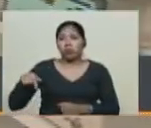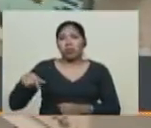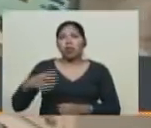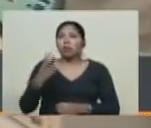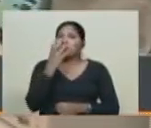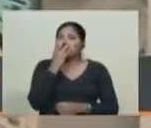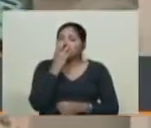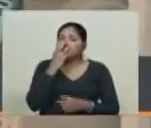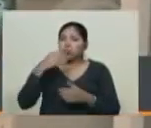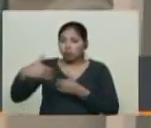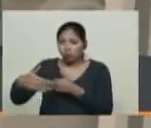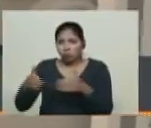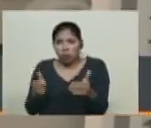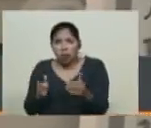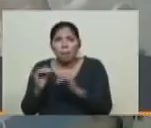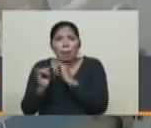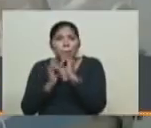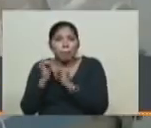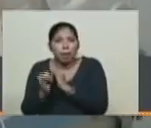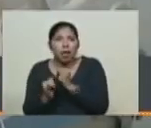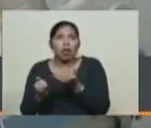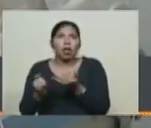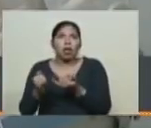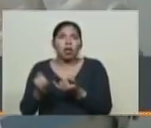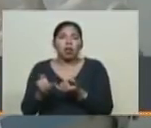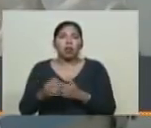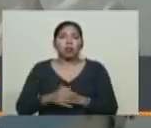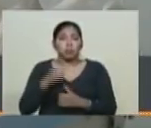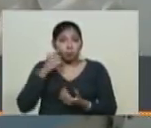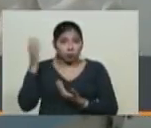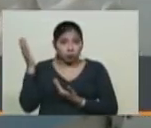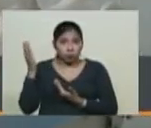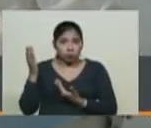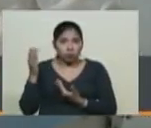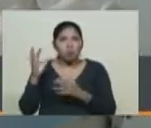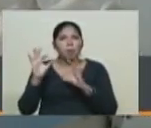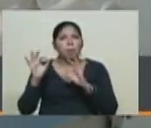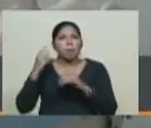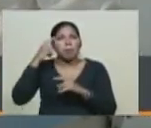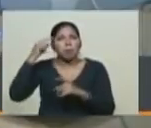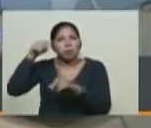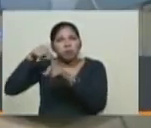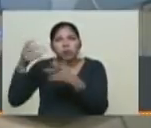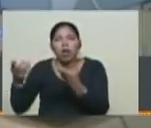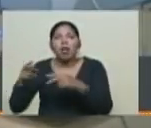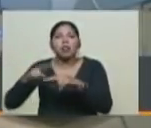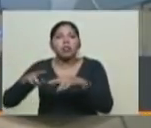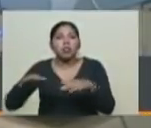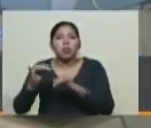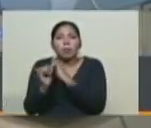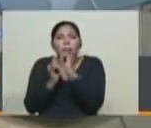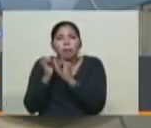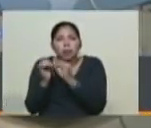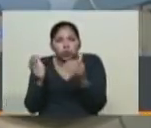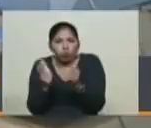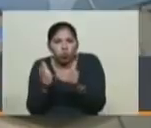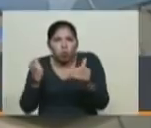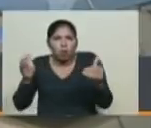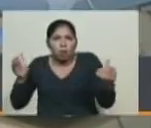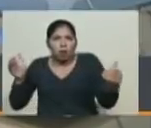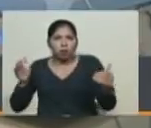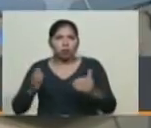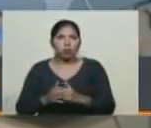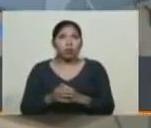incubadoras, todos estos espacios están pensados para la atención de los niños y las niñas que lo requieran.